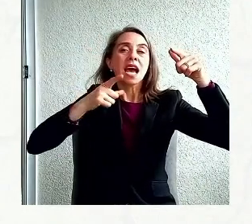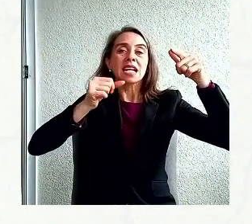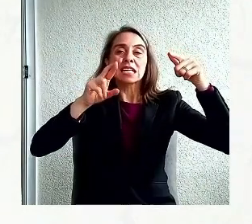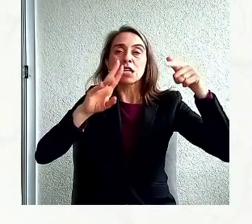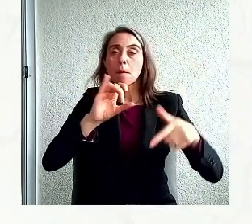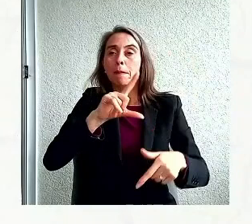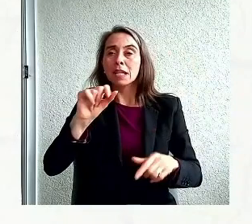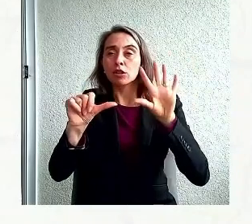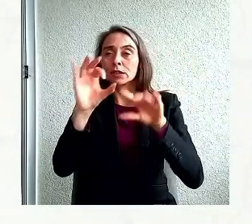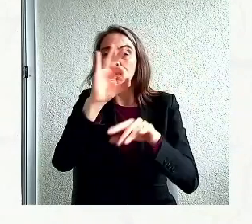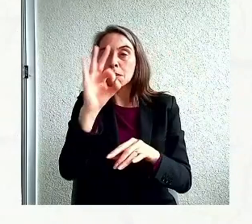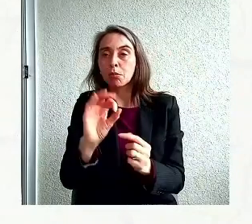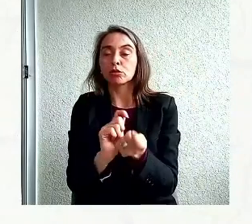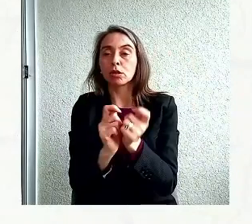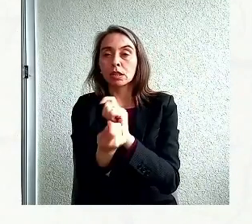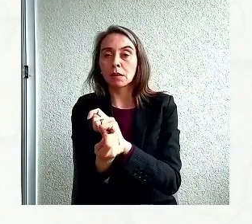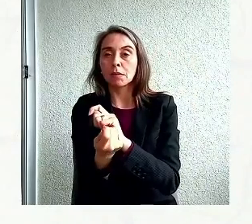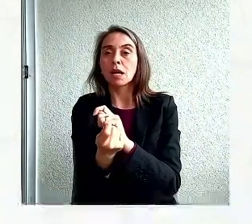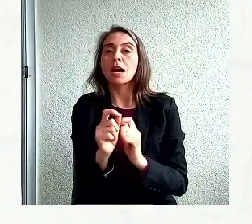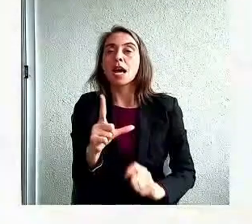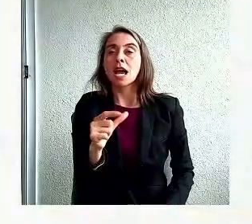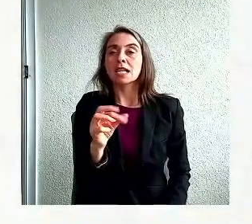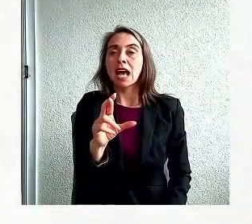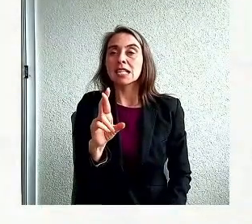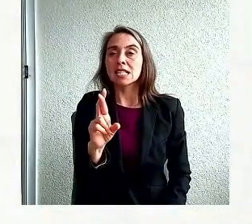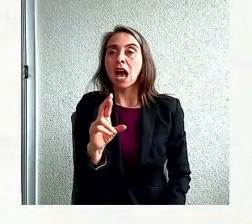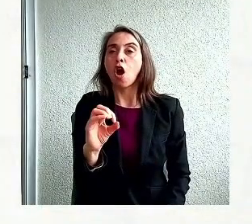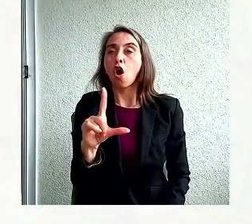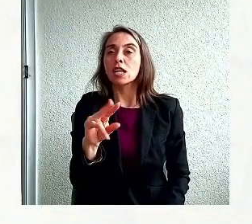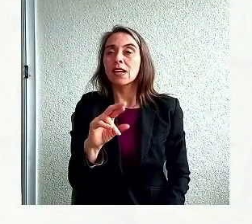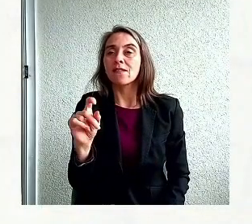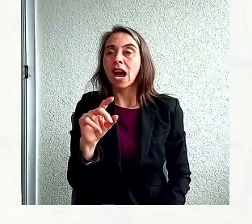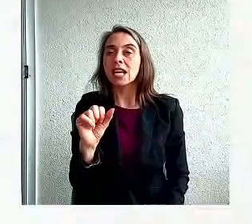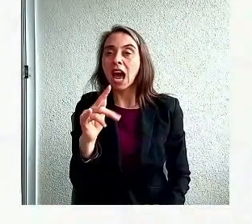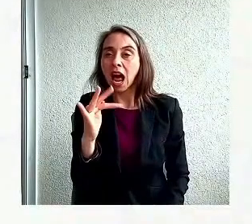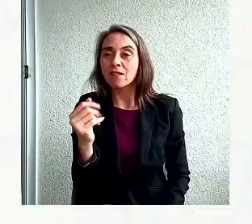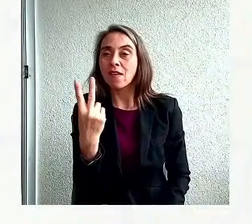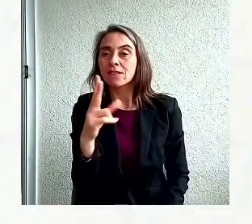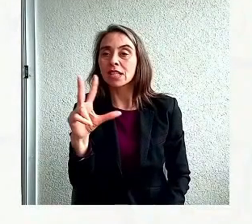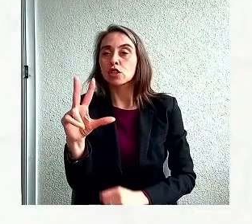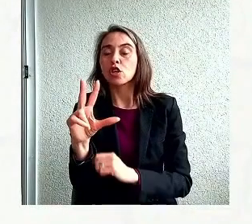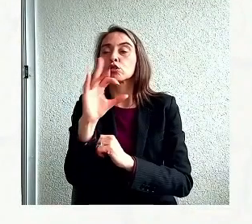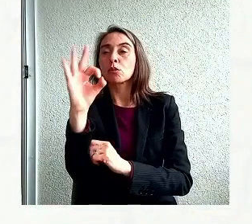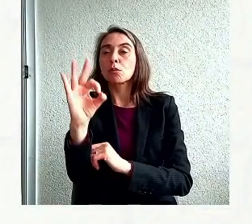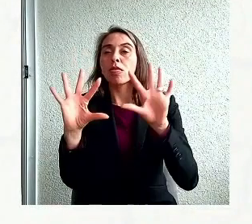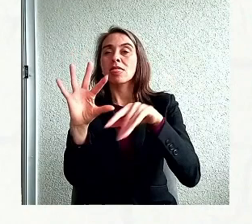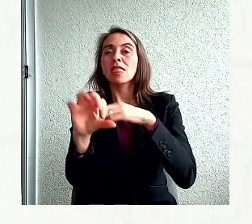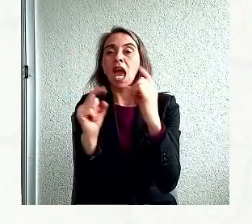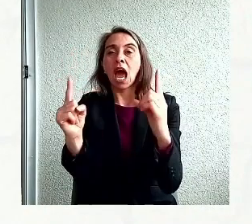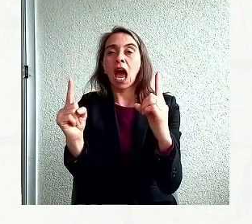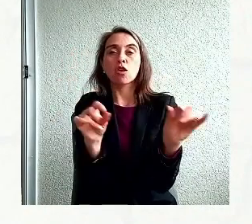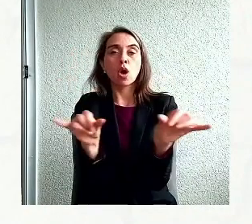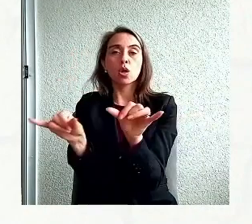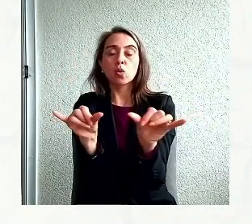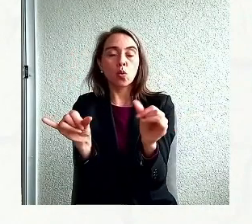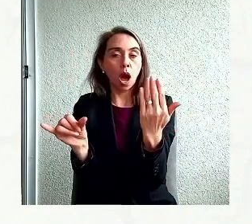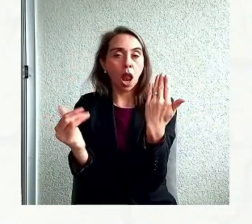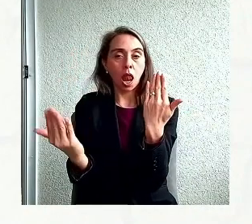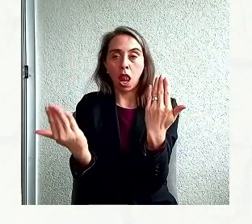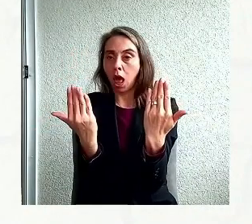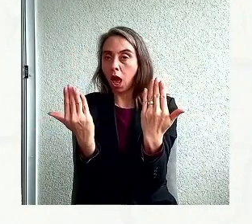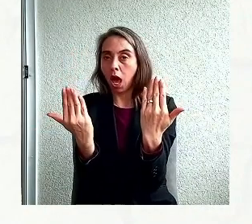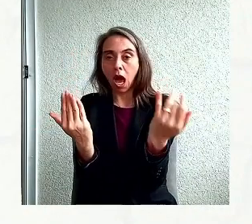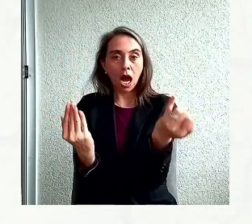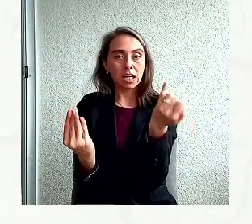entonces, con toda esta información pudimos calcular un aspecto muy importante, que es desacoplar el efecto del cambio climático del efecto